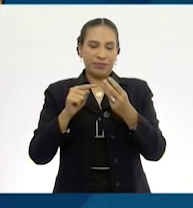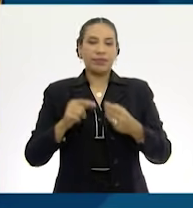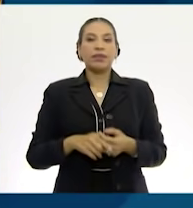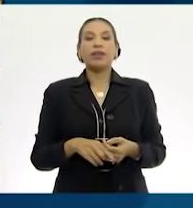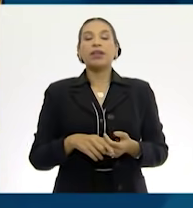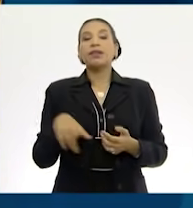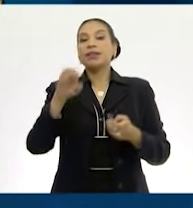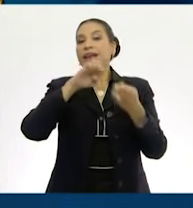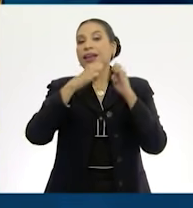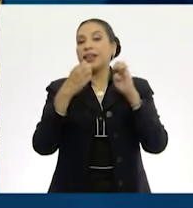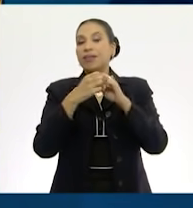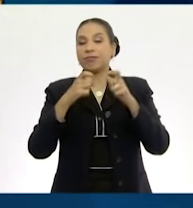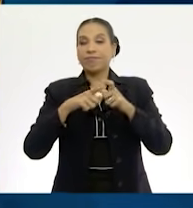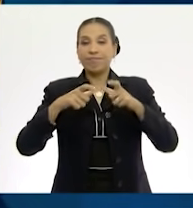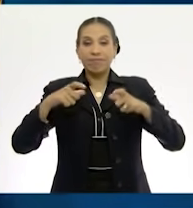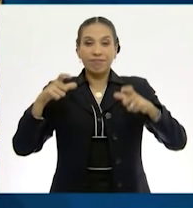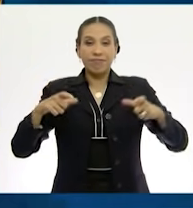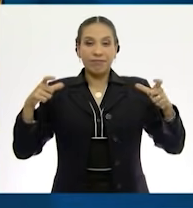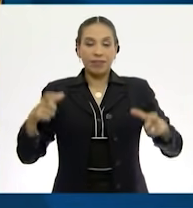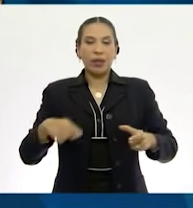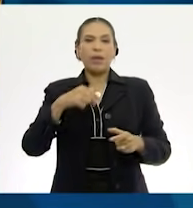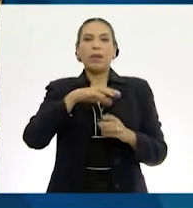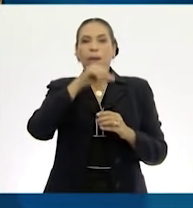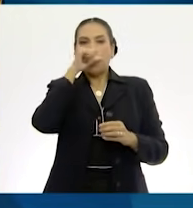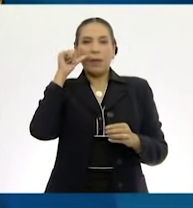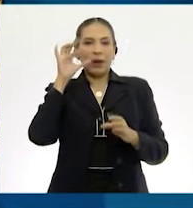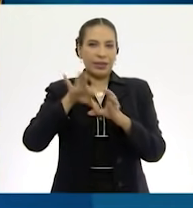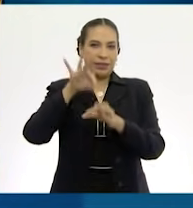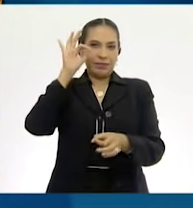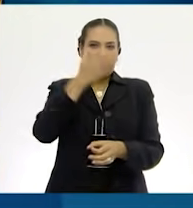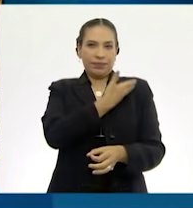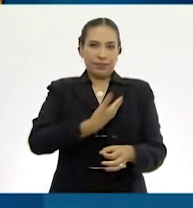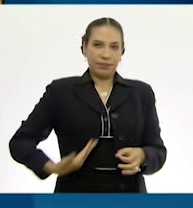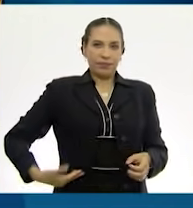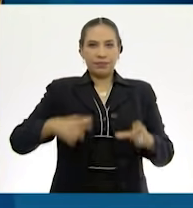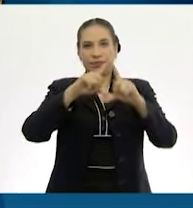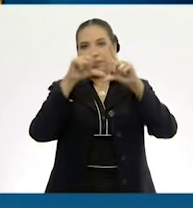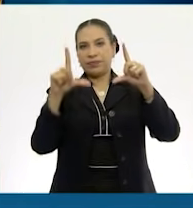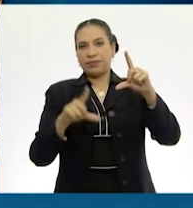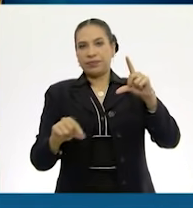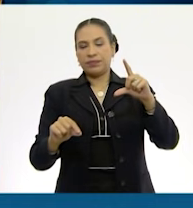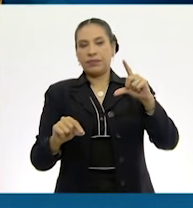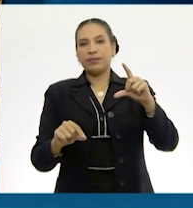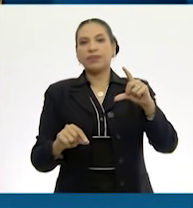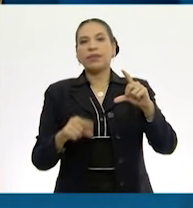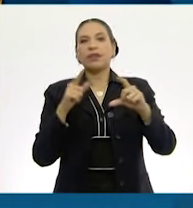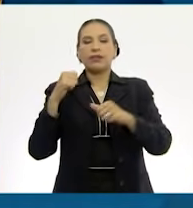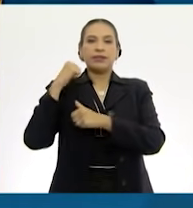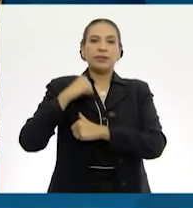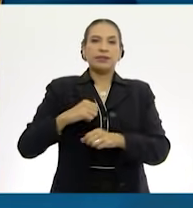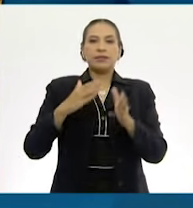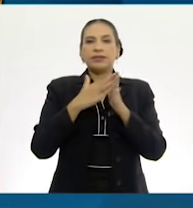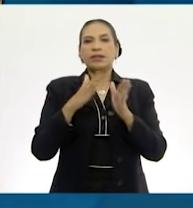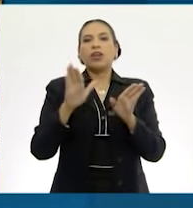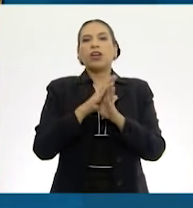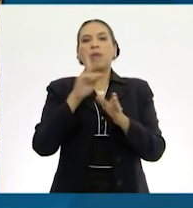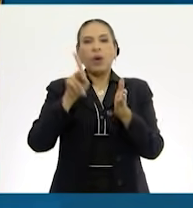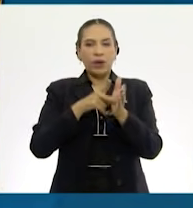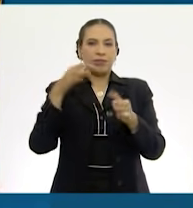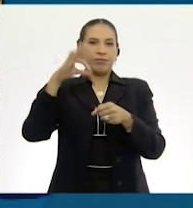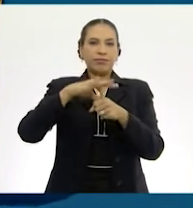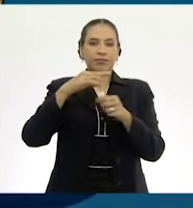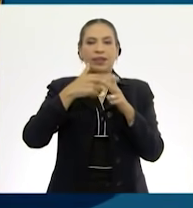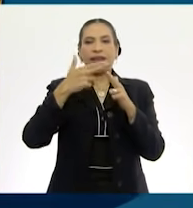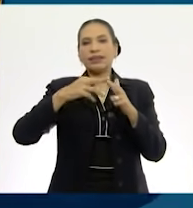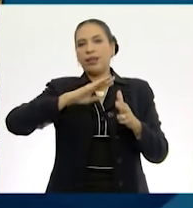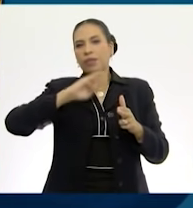Aunque sus enemigos se multiplicaban, Juárez es elegido presidente de la República, cargo que ostentará mediante la reelección hasta